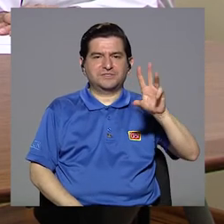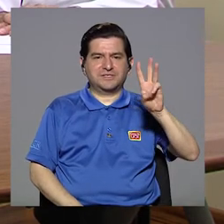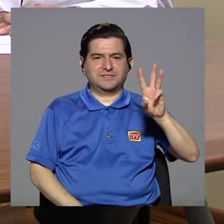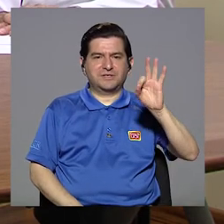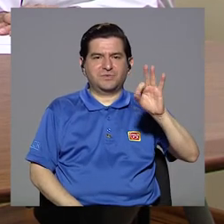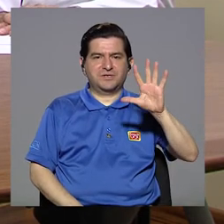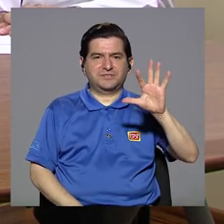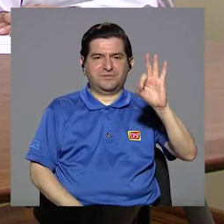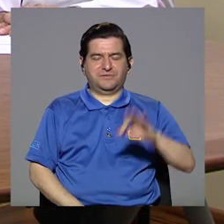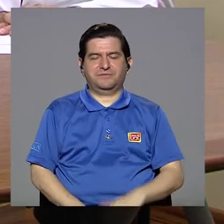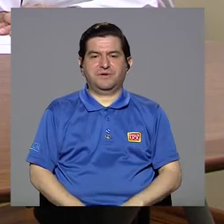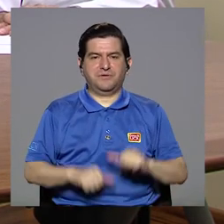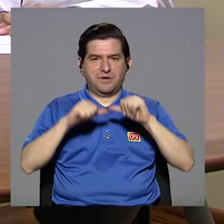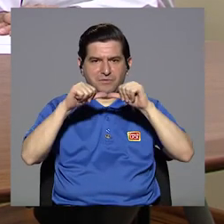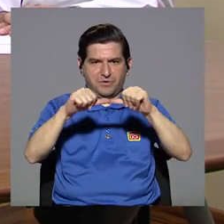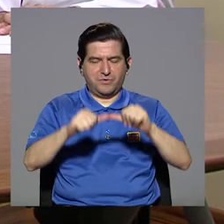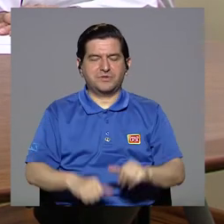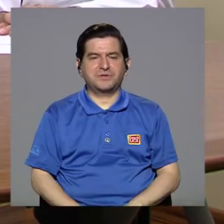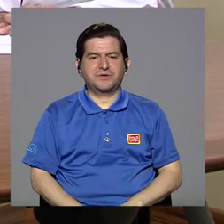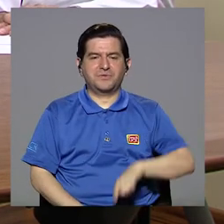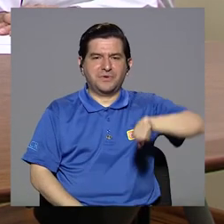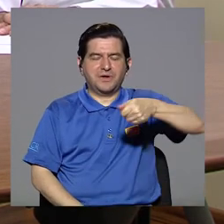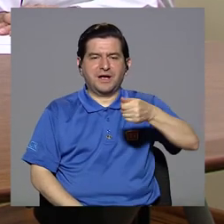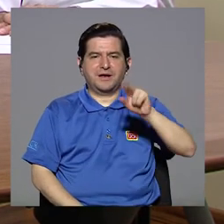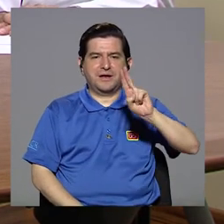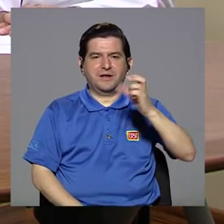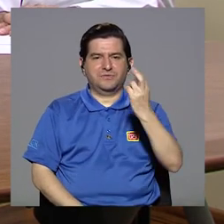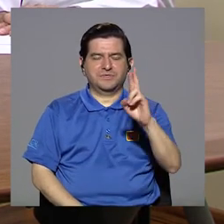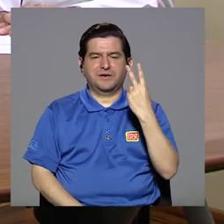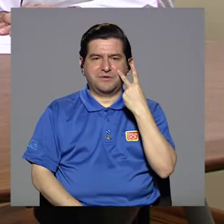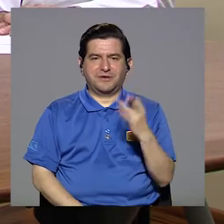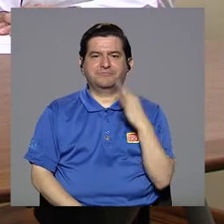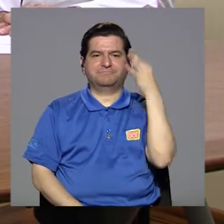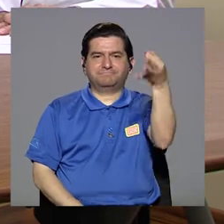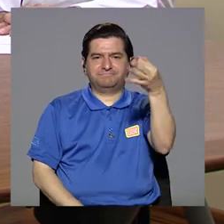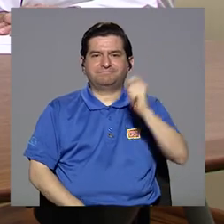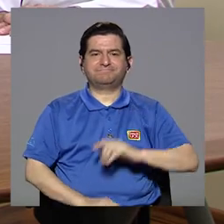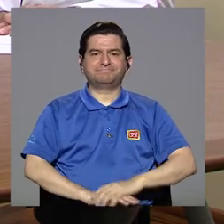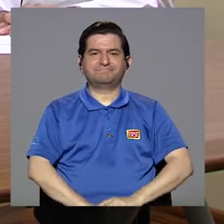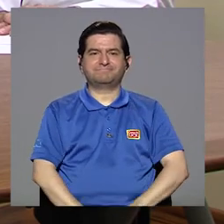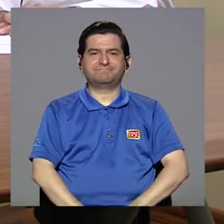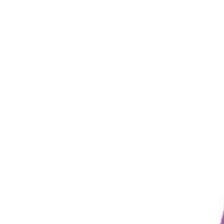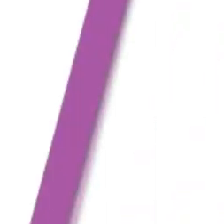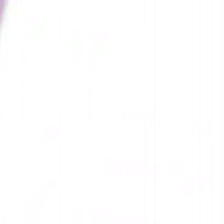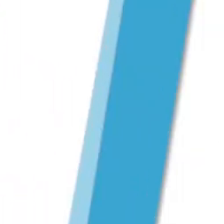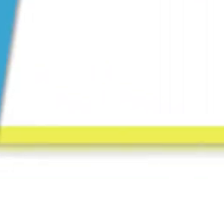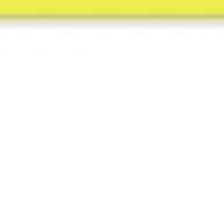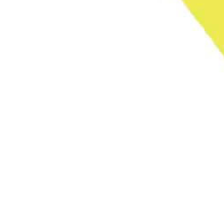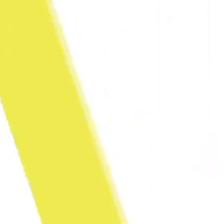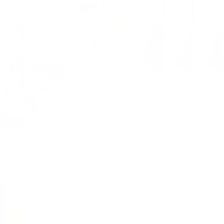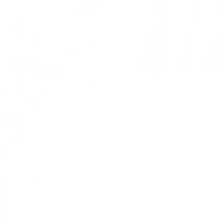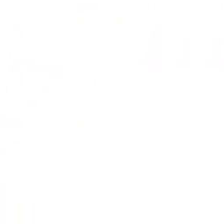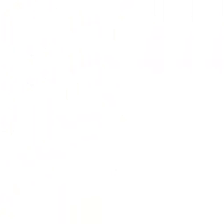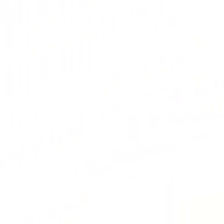25 11 69 59 queda en sintonía con más de canal o cr hasta la próxima